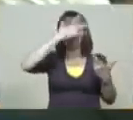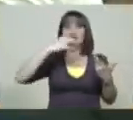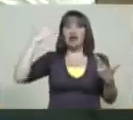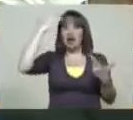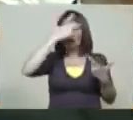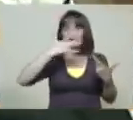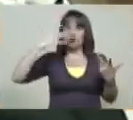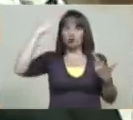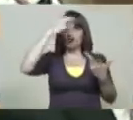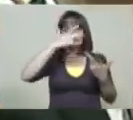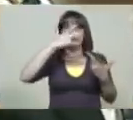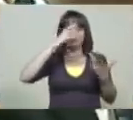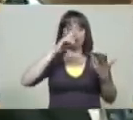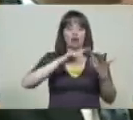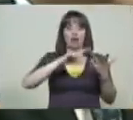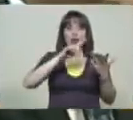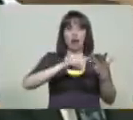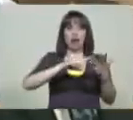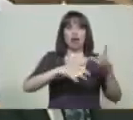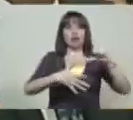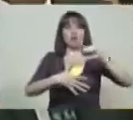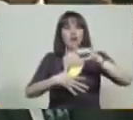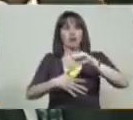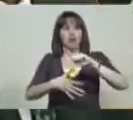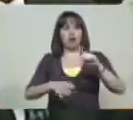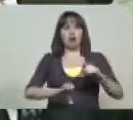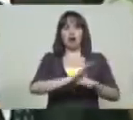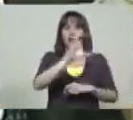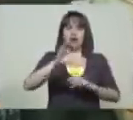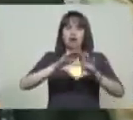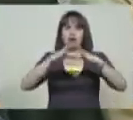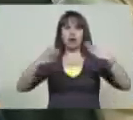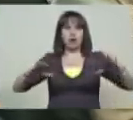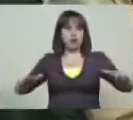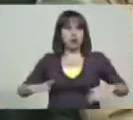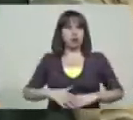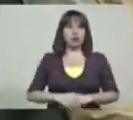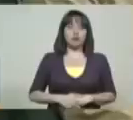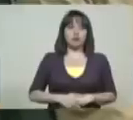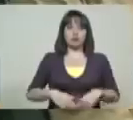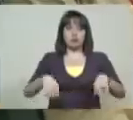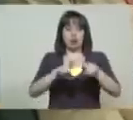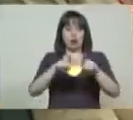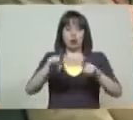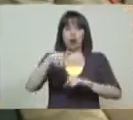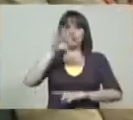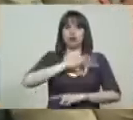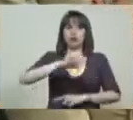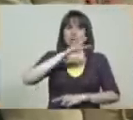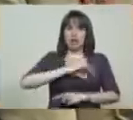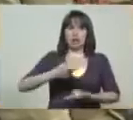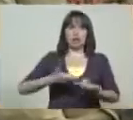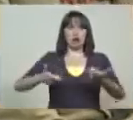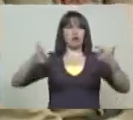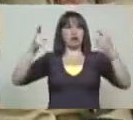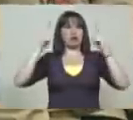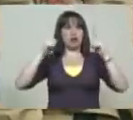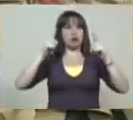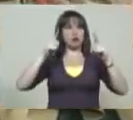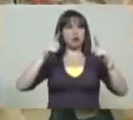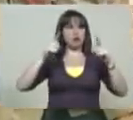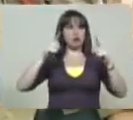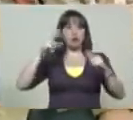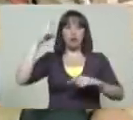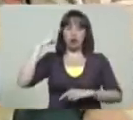el socialismo latinoamericano y caribeño, que sin lugar a dudas tiene que ser un socialismo libertario, rebelde, bolivariano,